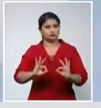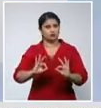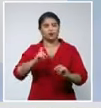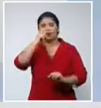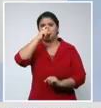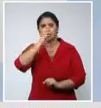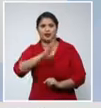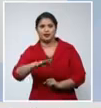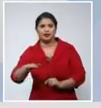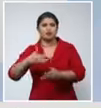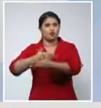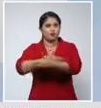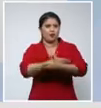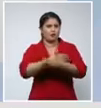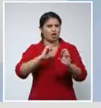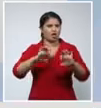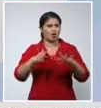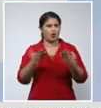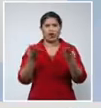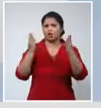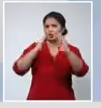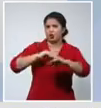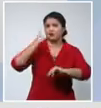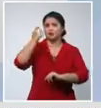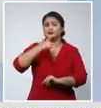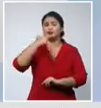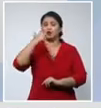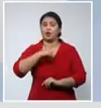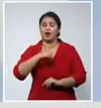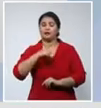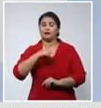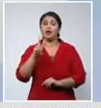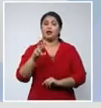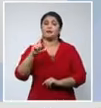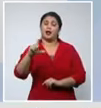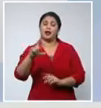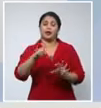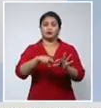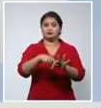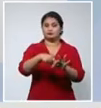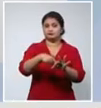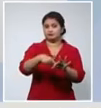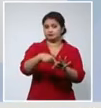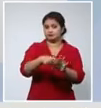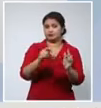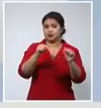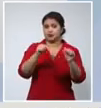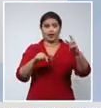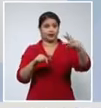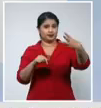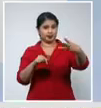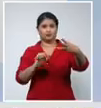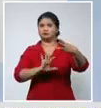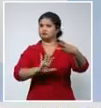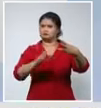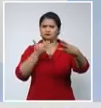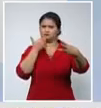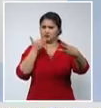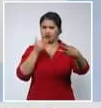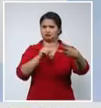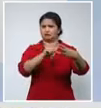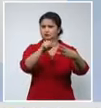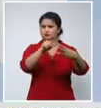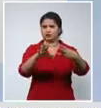Ávila, Villa Clara y el municipio especial Isla de la Juventud. De los 81 ayer,